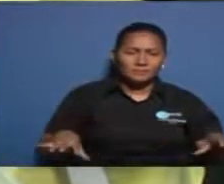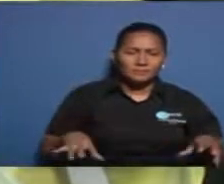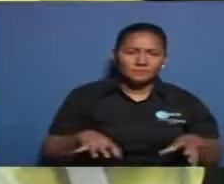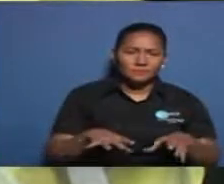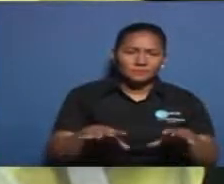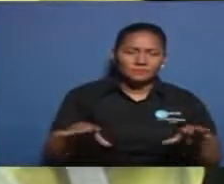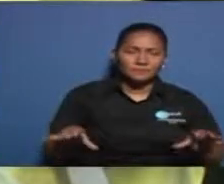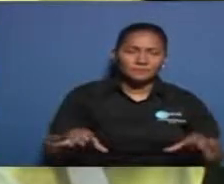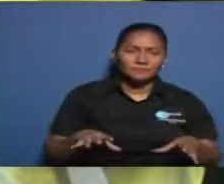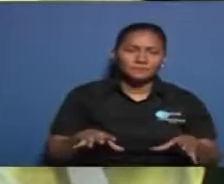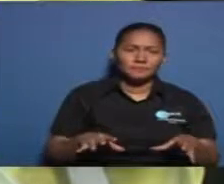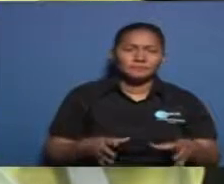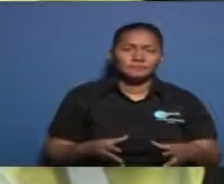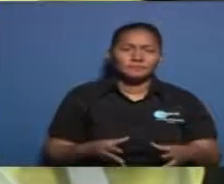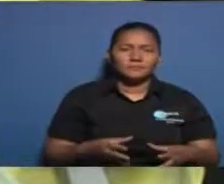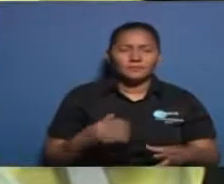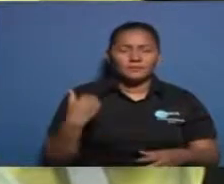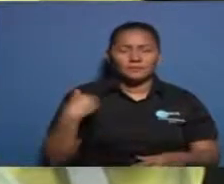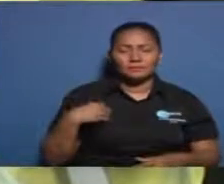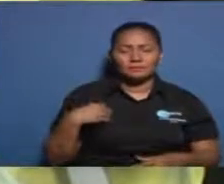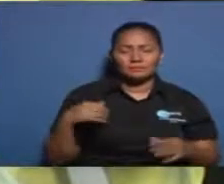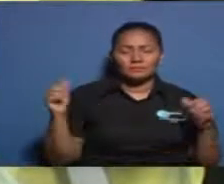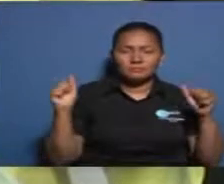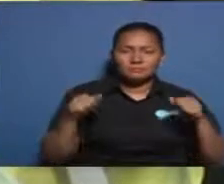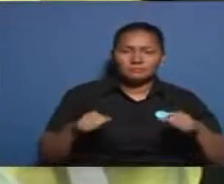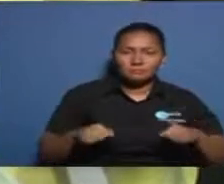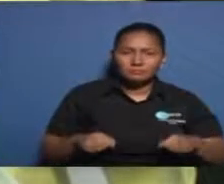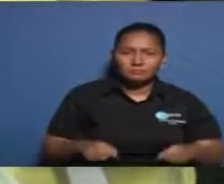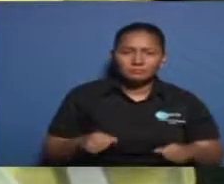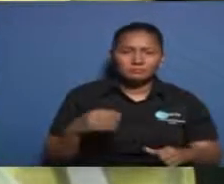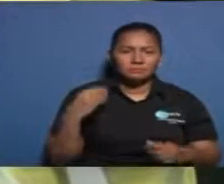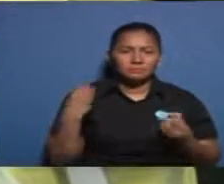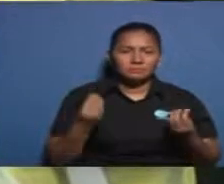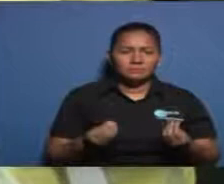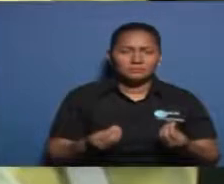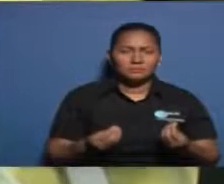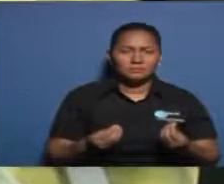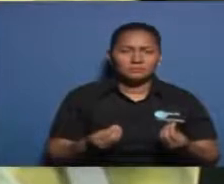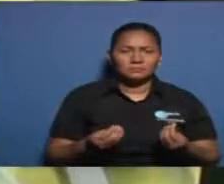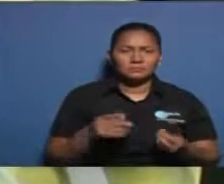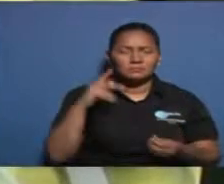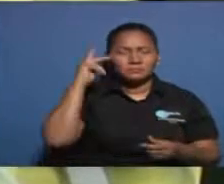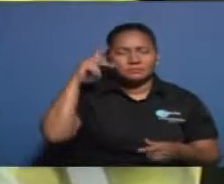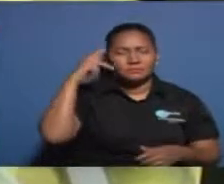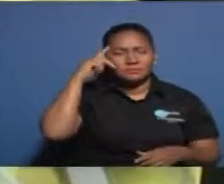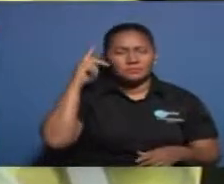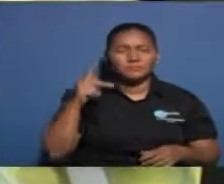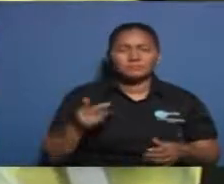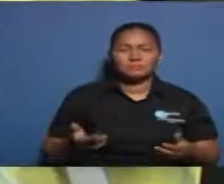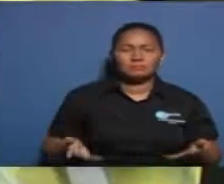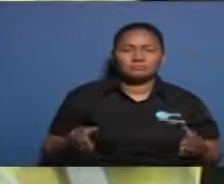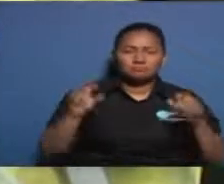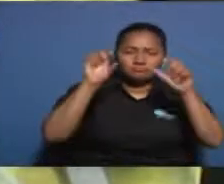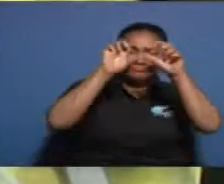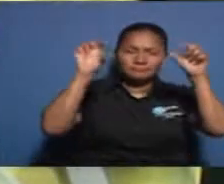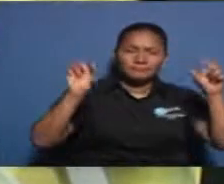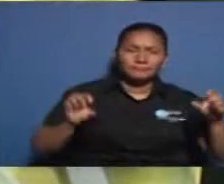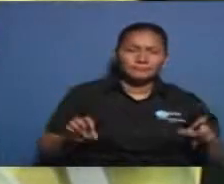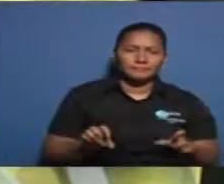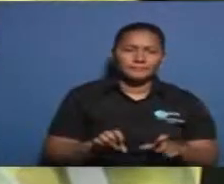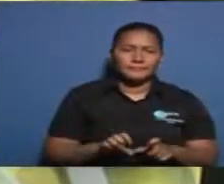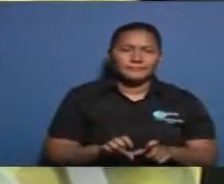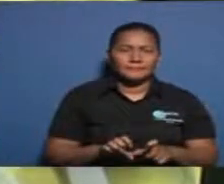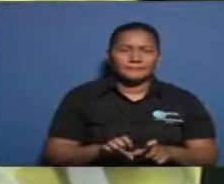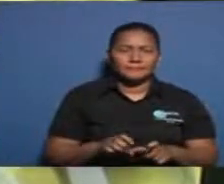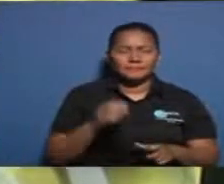a nivel organizacional a nivel político se para my hay leyes que regulan equiparación de género en política empresarial porque entonces nos